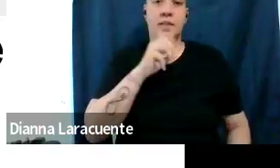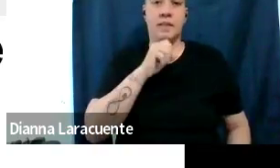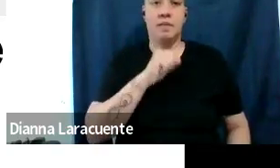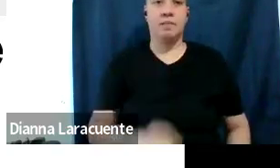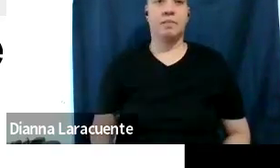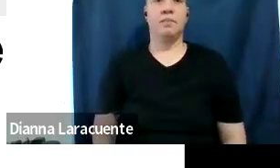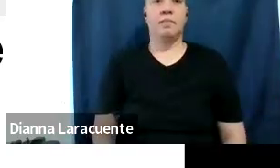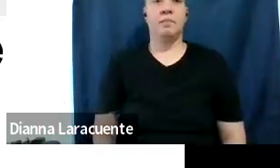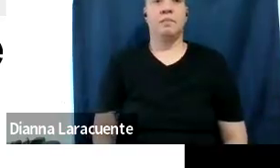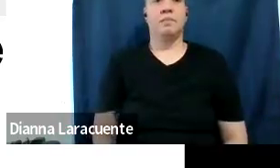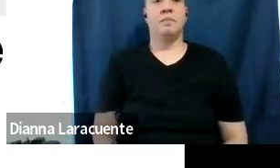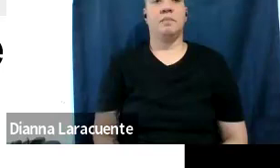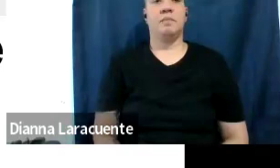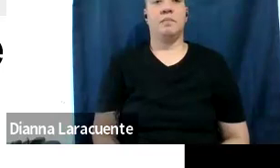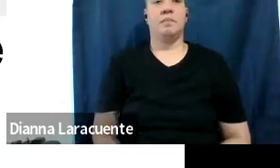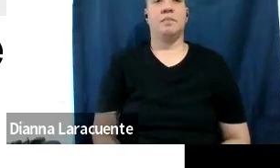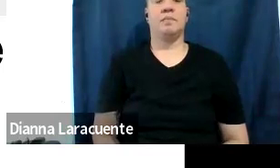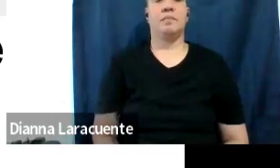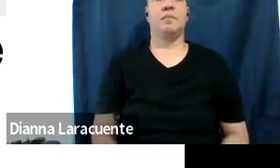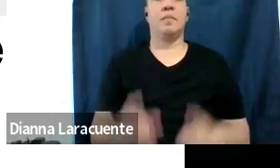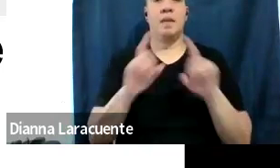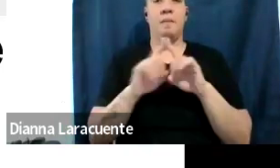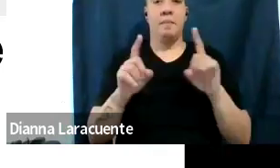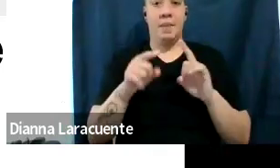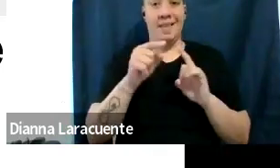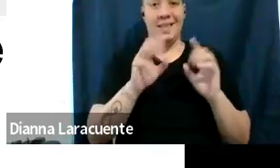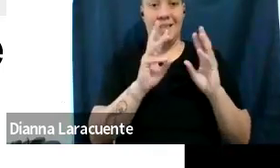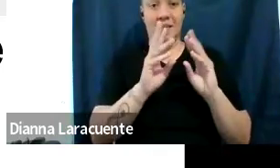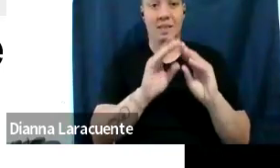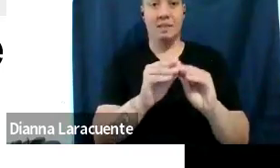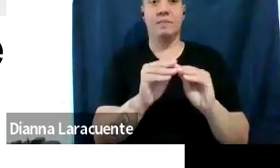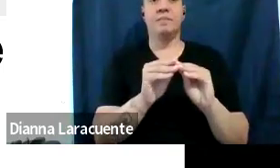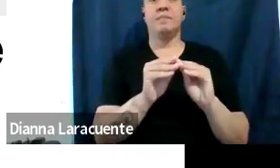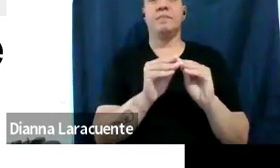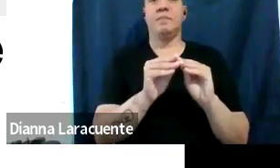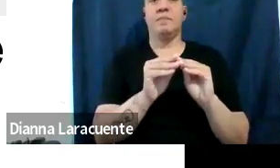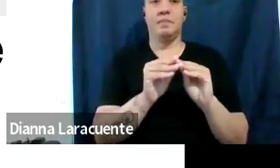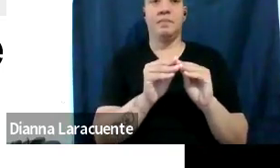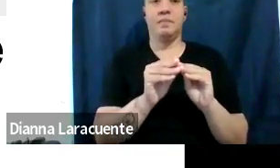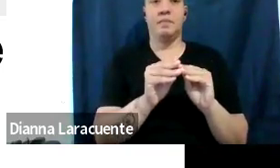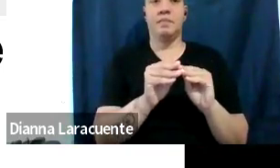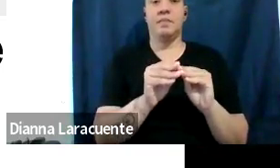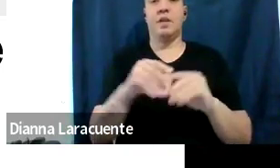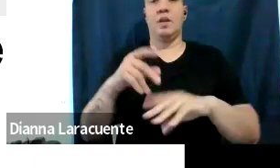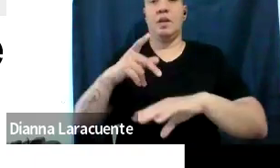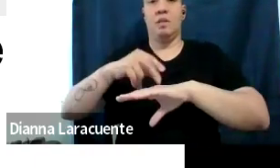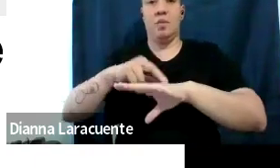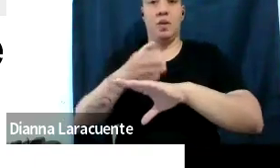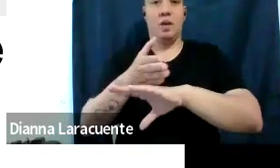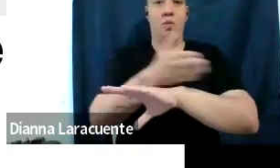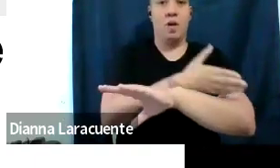Pero esa asamblea va a ser una infección, es un Puerto Rico antes y